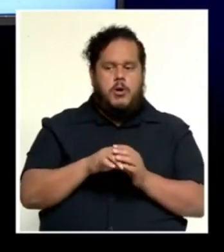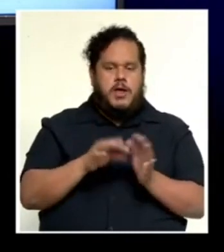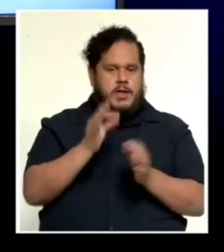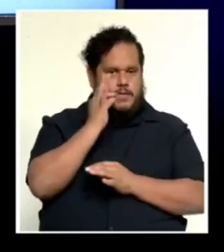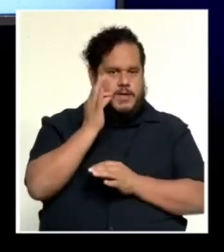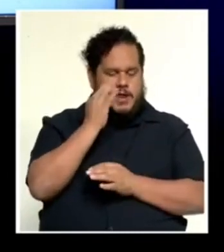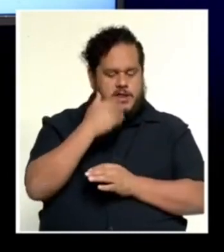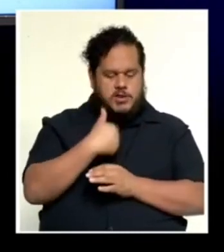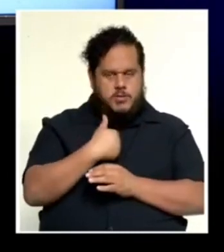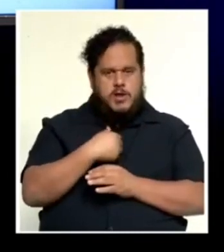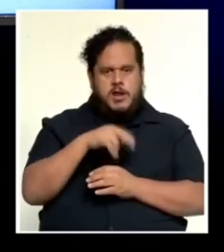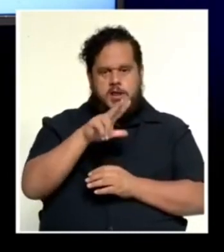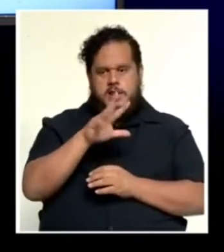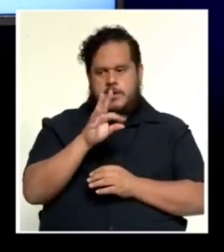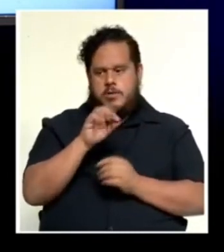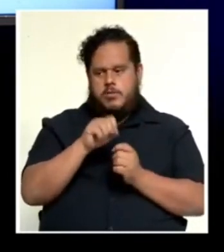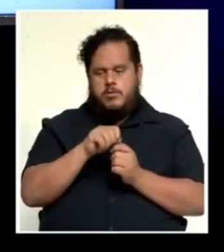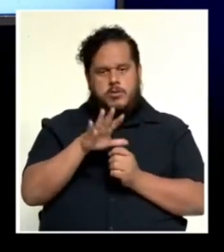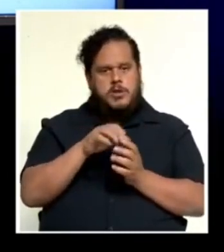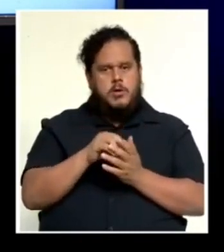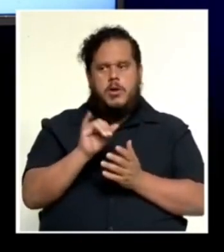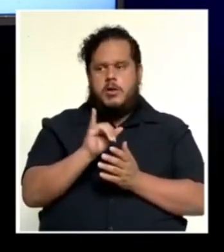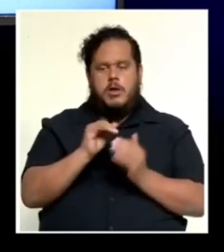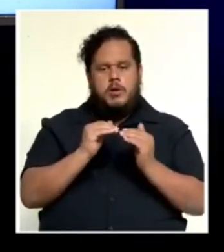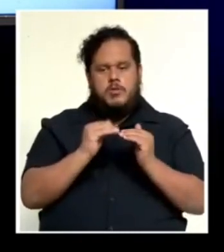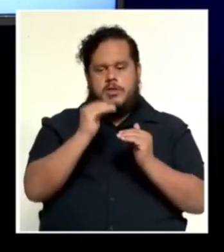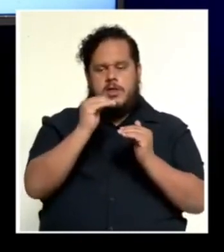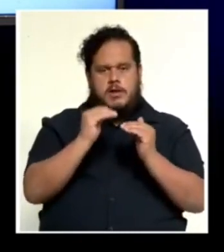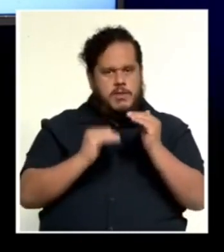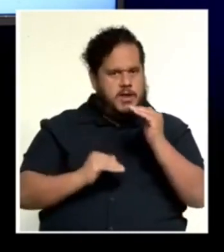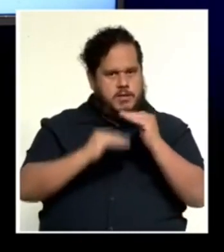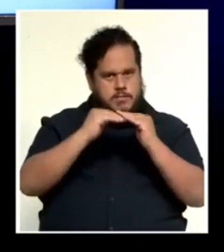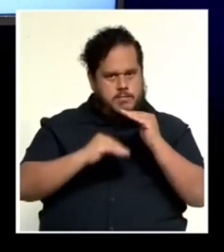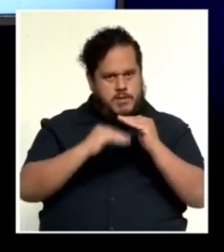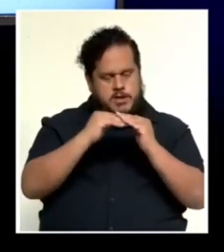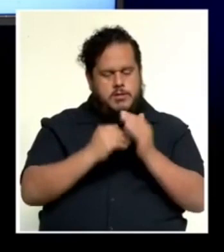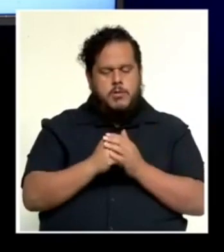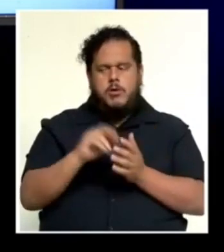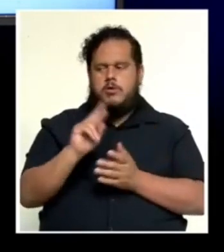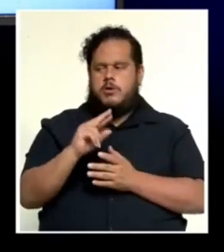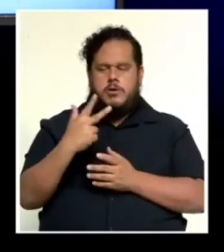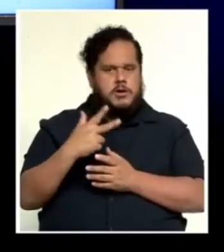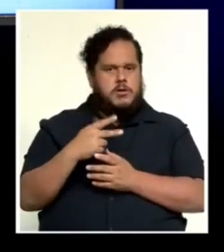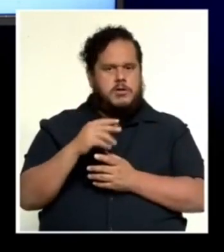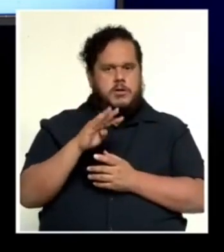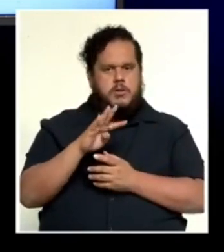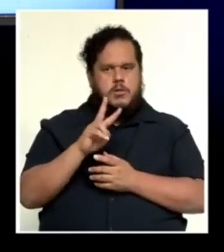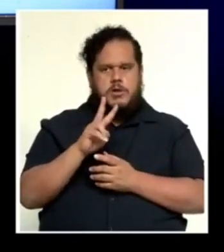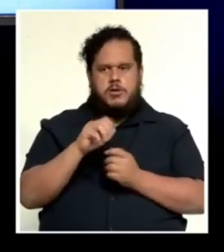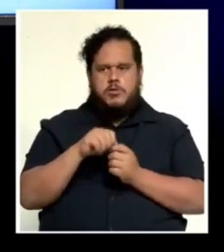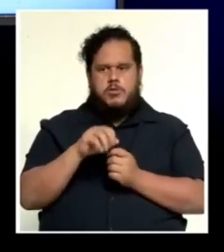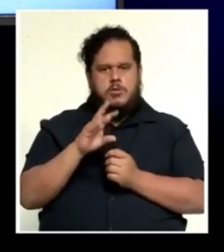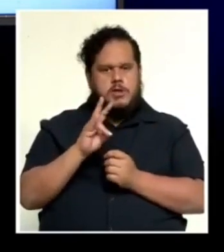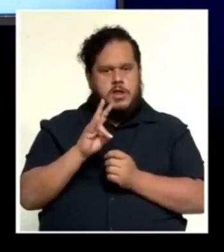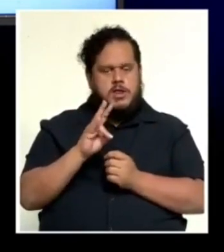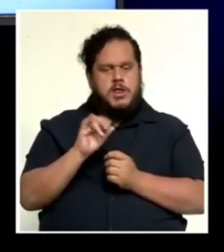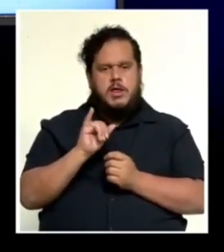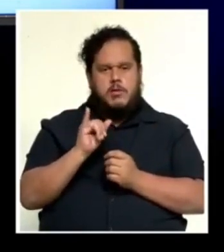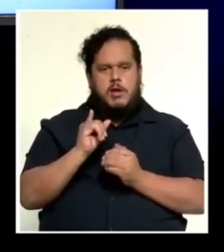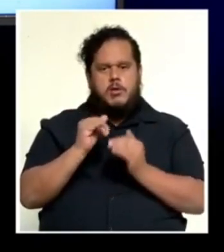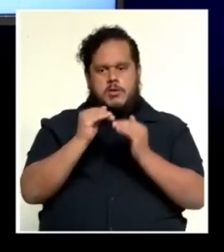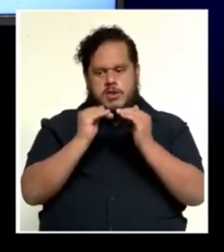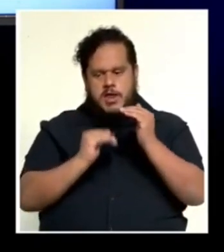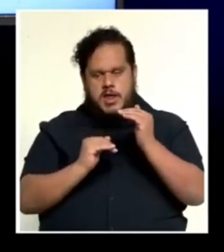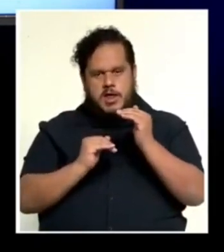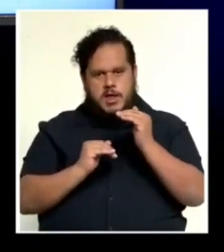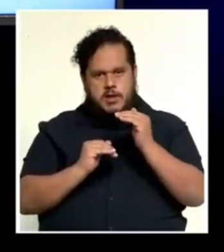el 39.5, tal como está en el margen máximo, ¿verdad? Don Rodrigo Chávez en un 42.7, como está en el margen